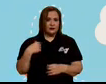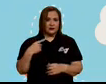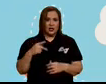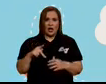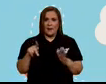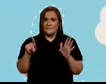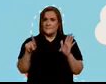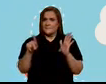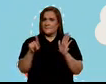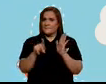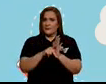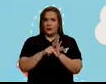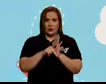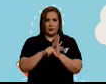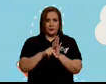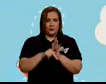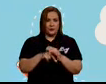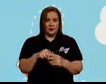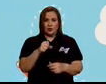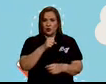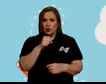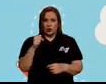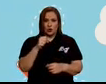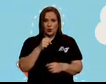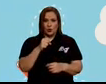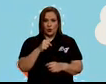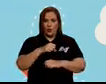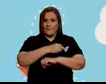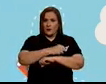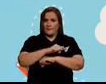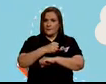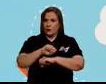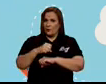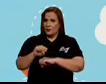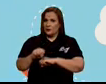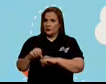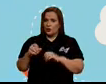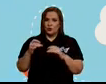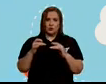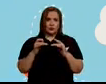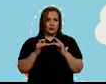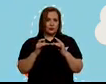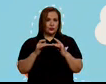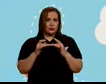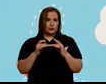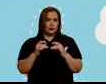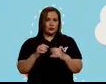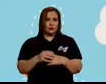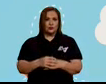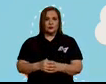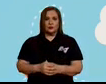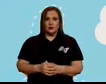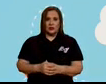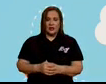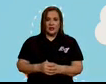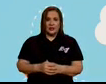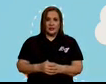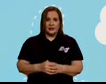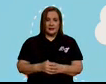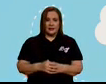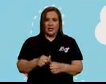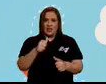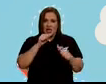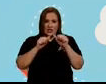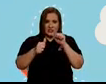tocar el himno nacional como propaganda comercial o conexión con ella. En las cantinas o centro de